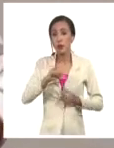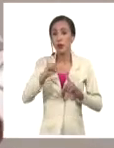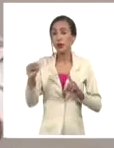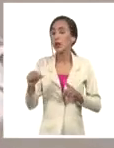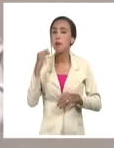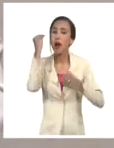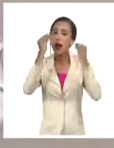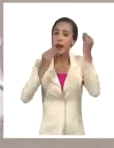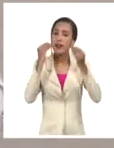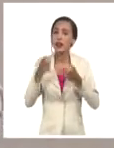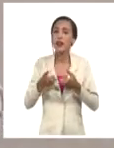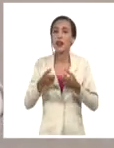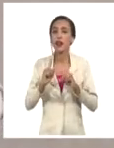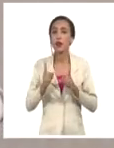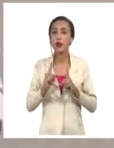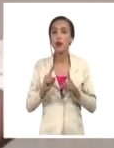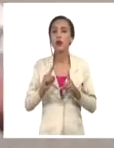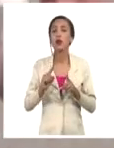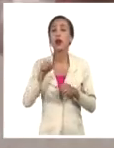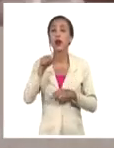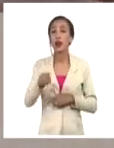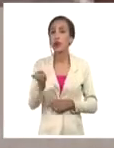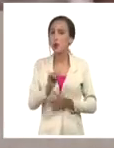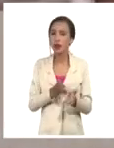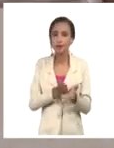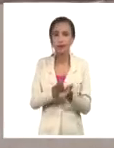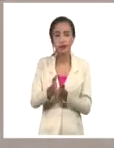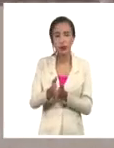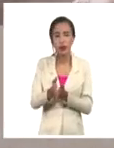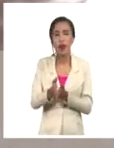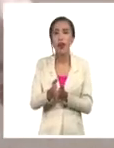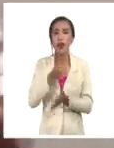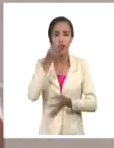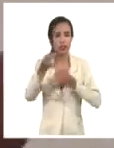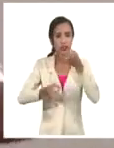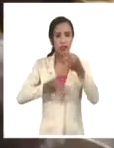analizados en la reunión serán objeto de permanente seguimiento